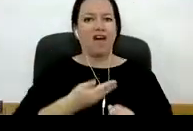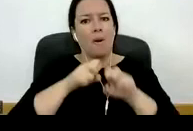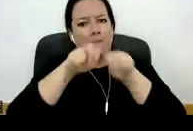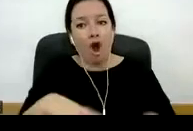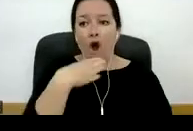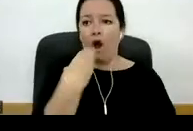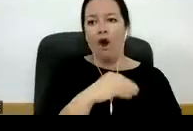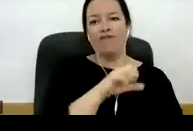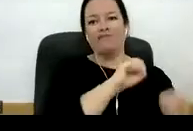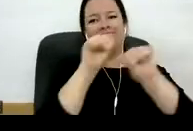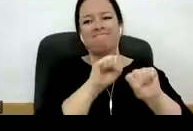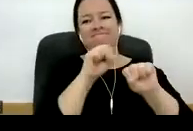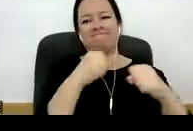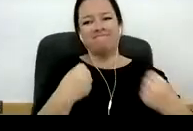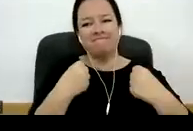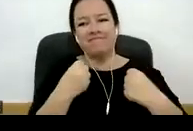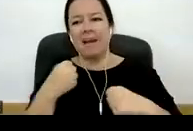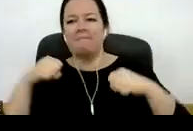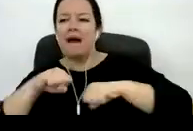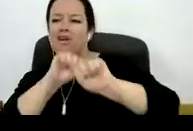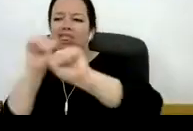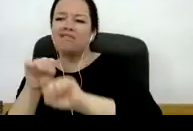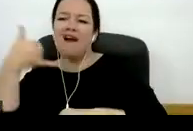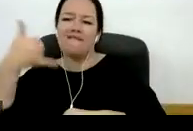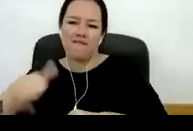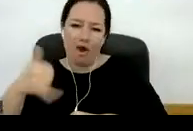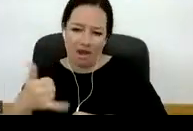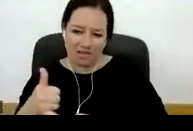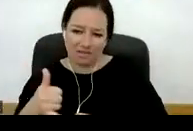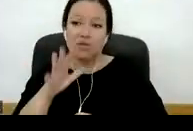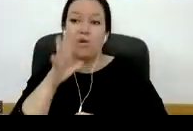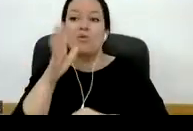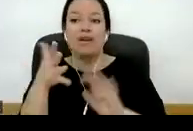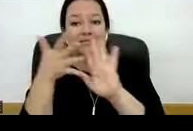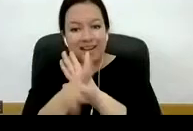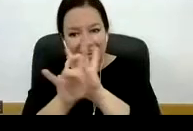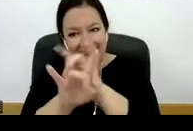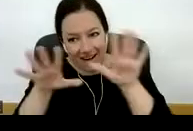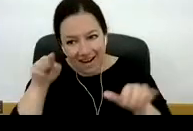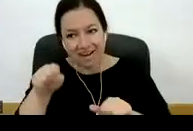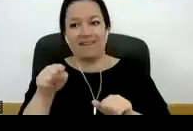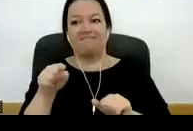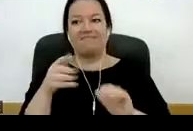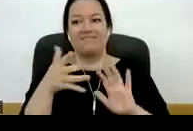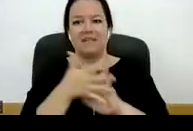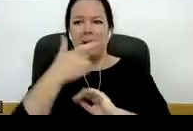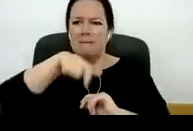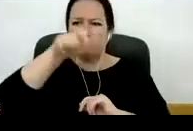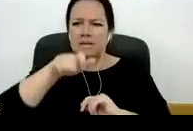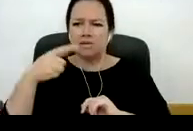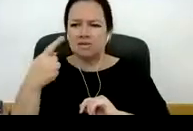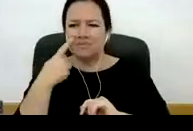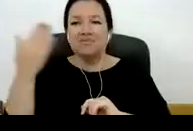joven. De ahí seguramente la principal explicación que justifica que en la primera